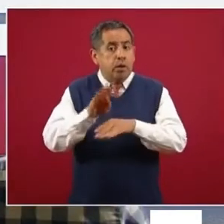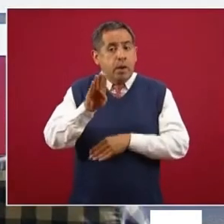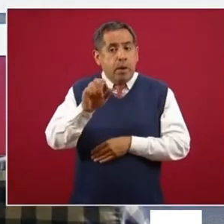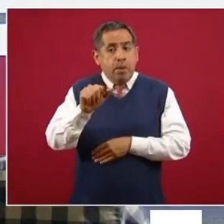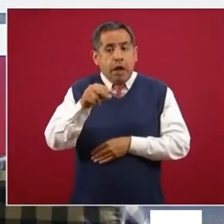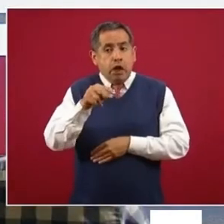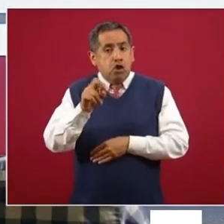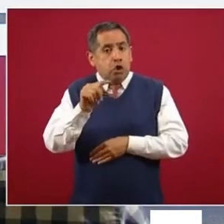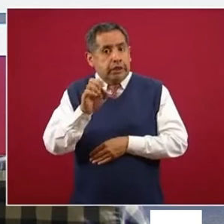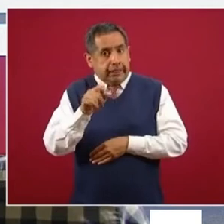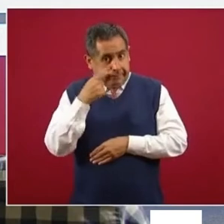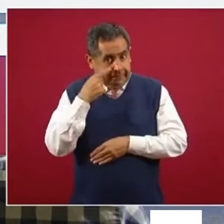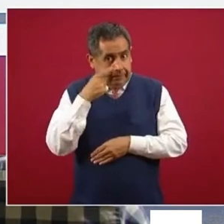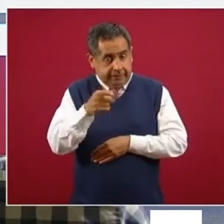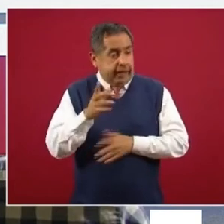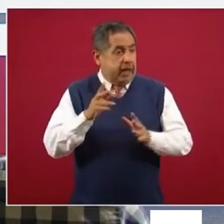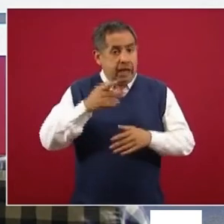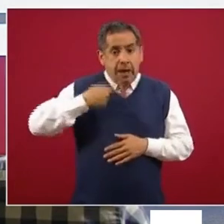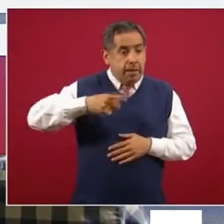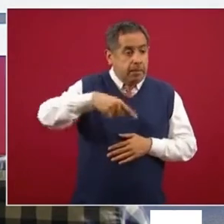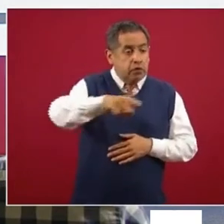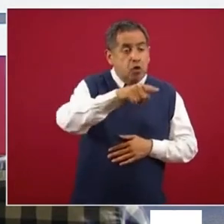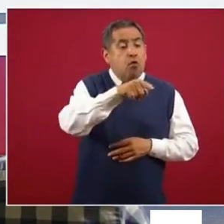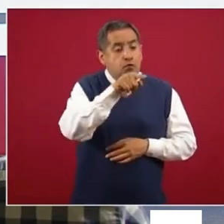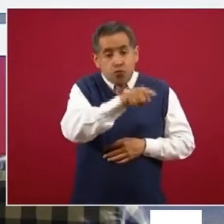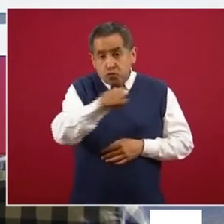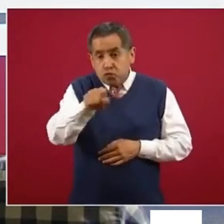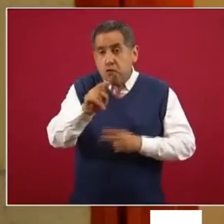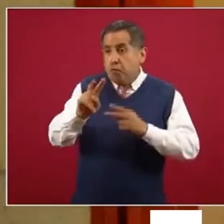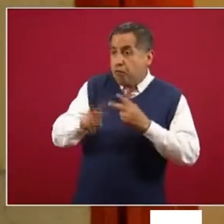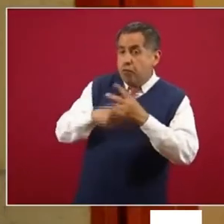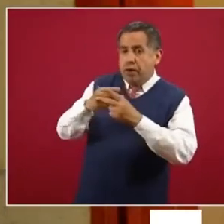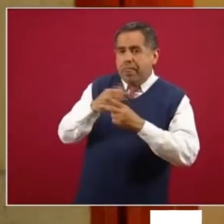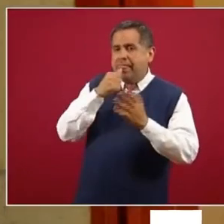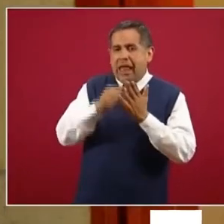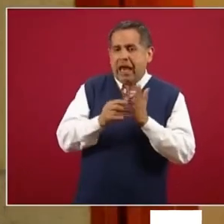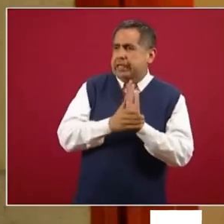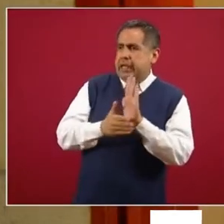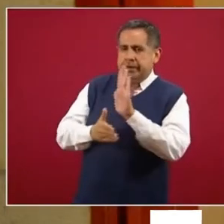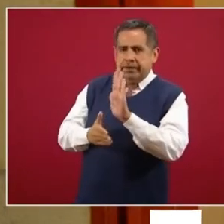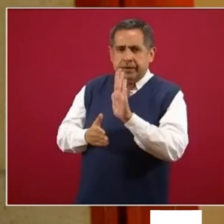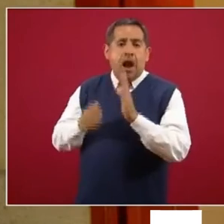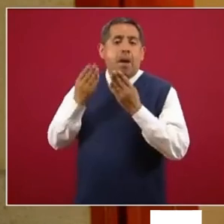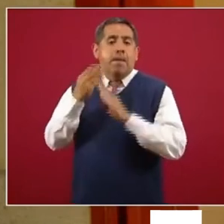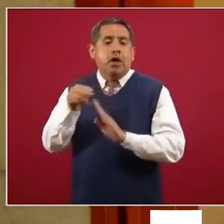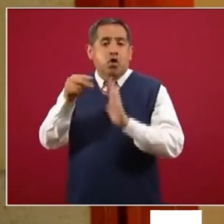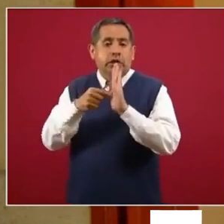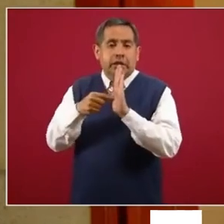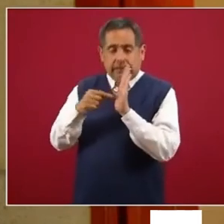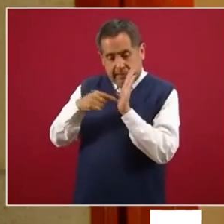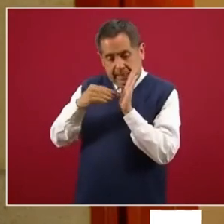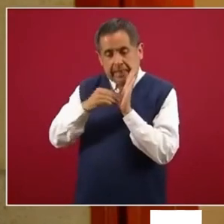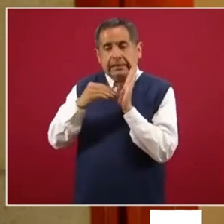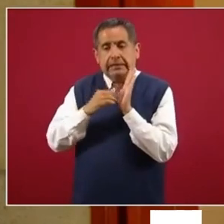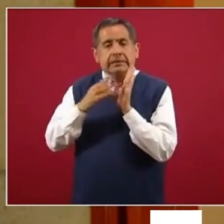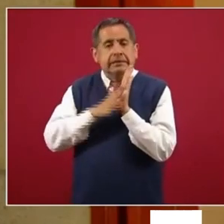Para todos aquellos que acudieron a una sucursal de Banorte con una carta que traía una cita específica en un